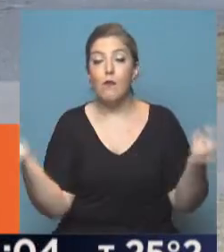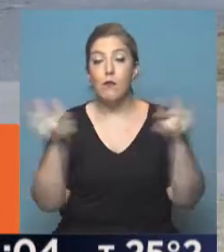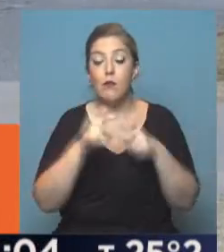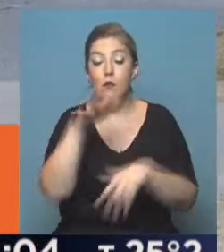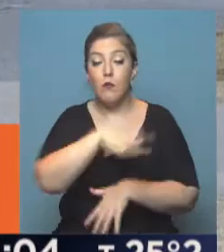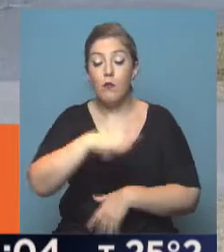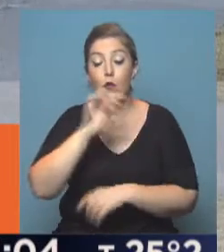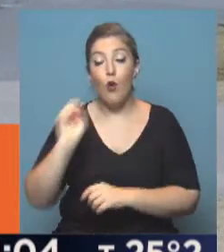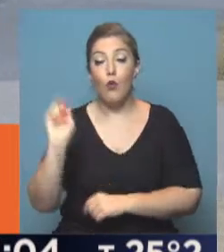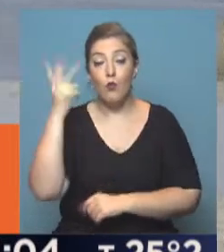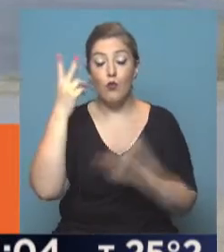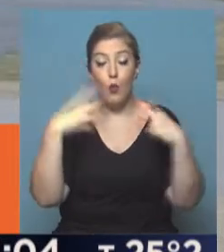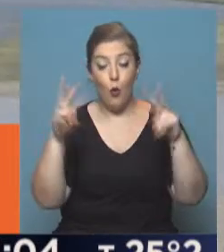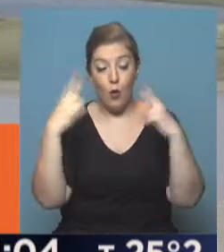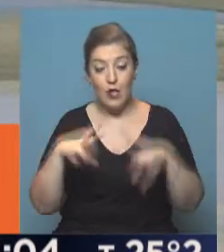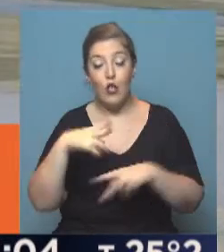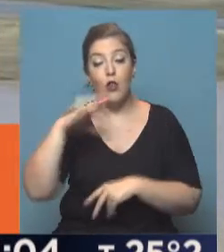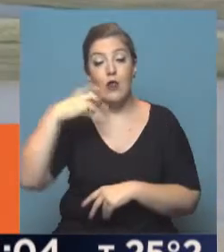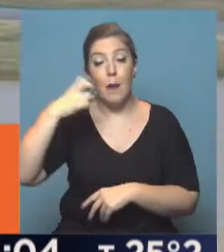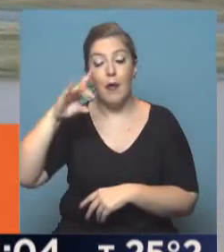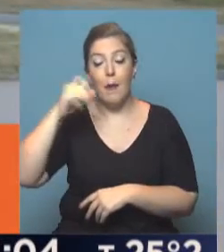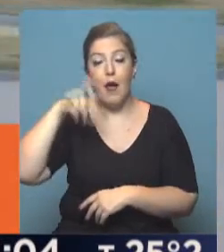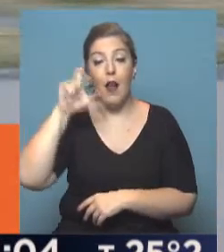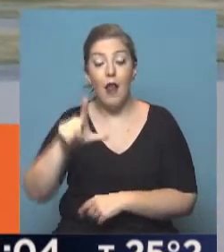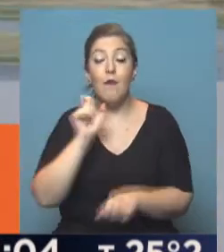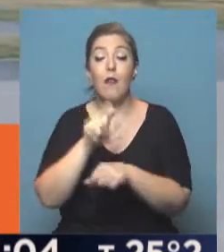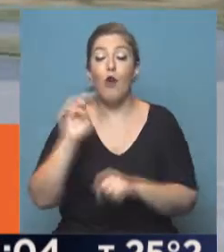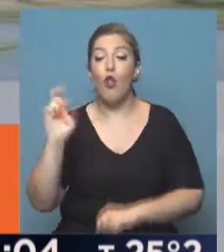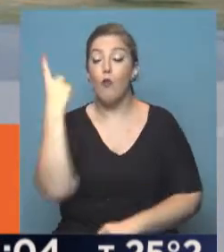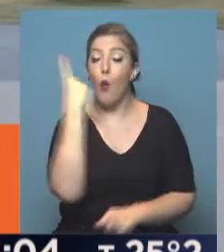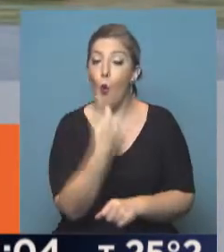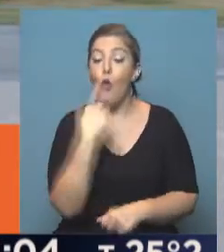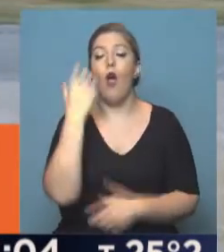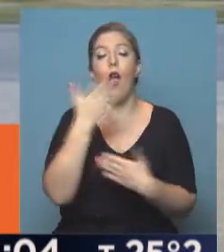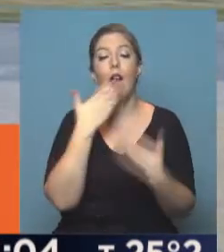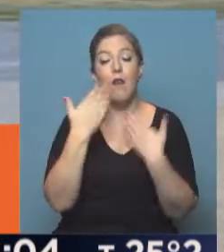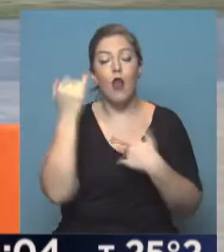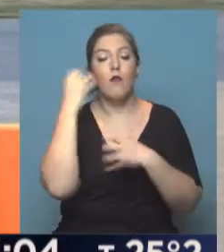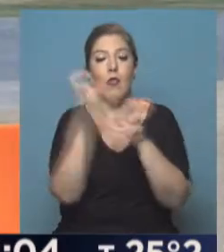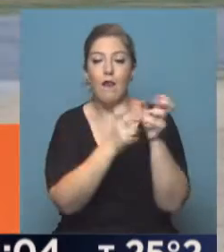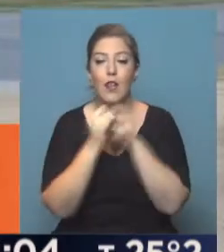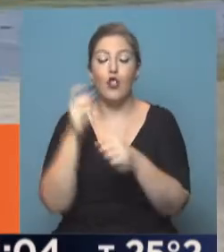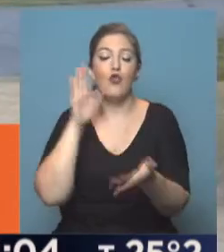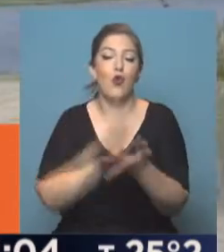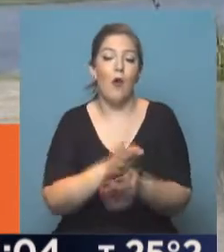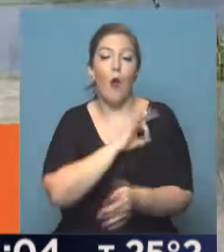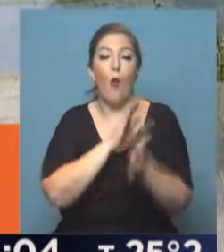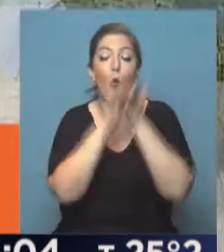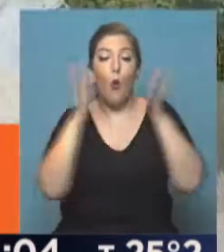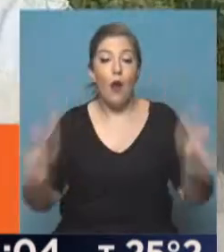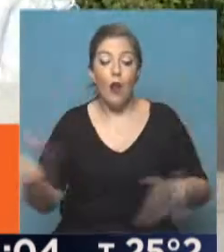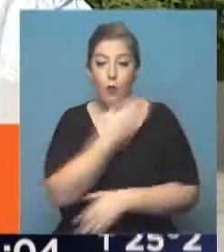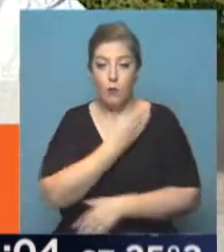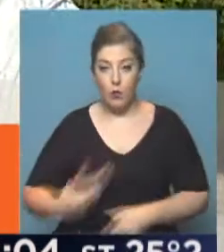complejo turístico de Chapadmalal. Allí en el Hotel 1 repasaron, discutieron y debatieron un año al frente del Ejecutivo.